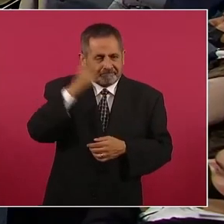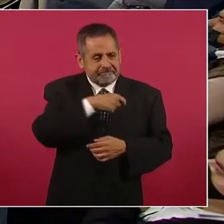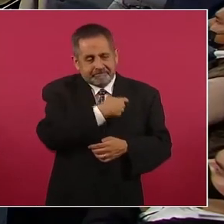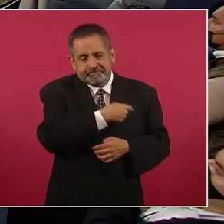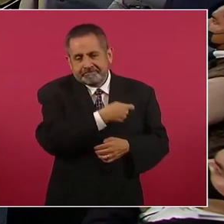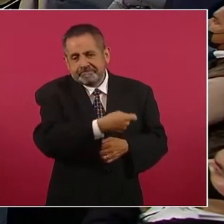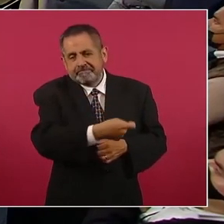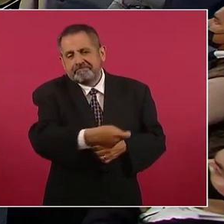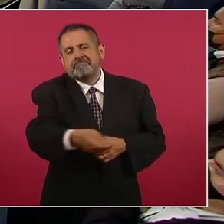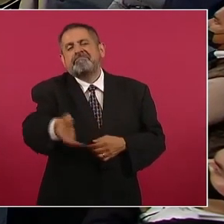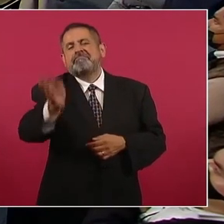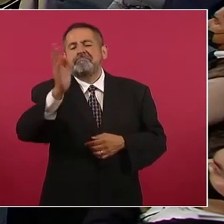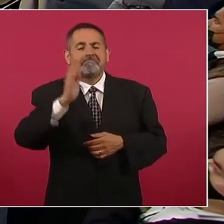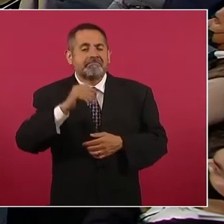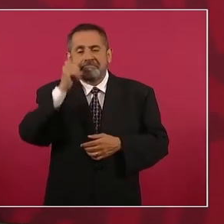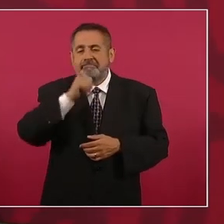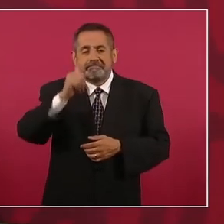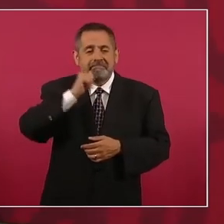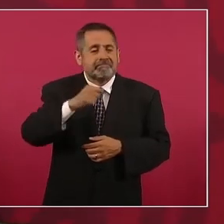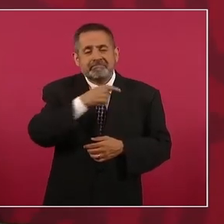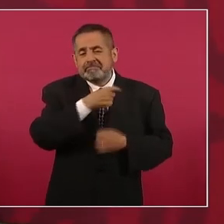siempre ha existido.